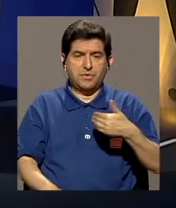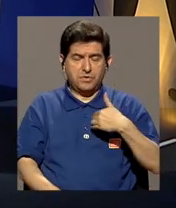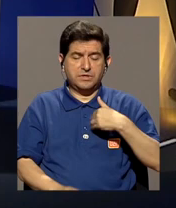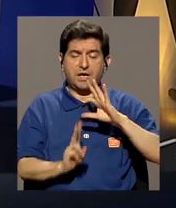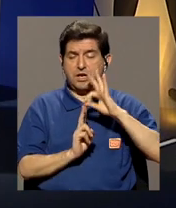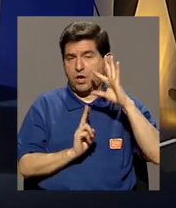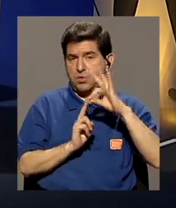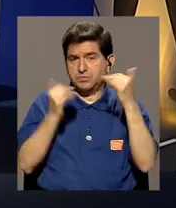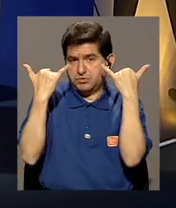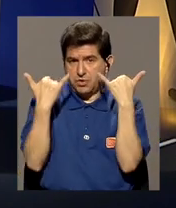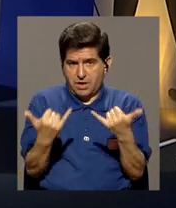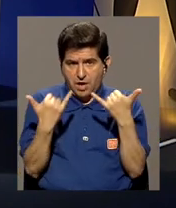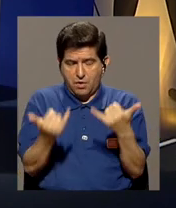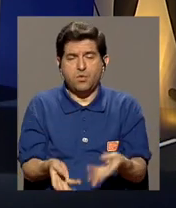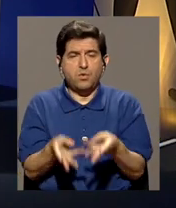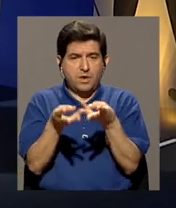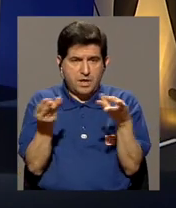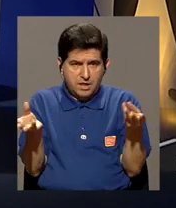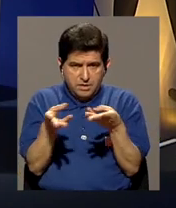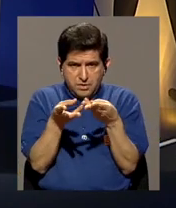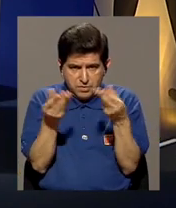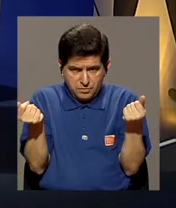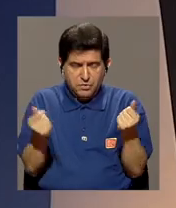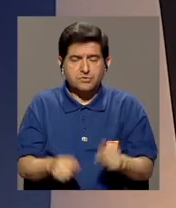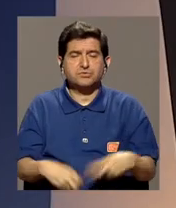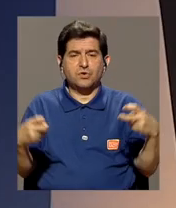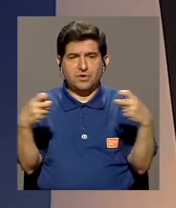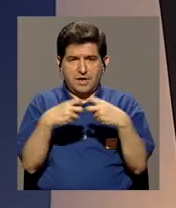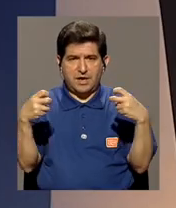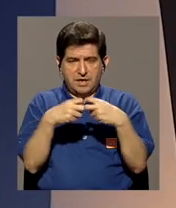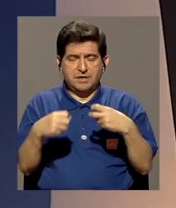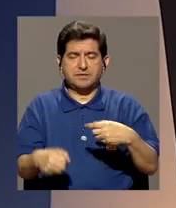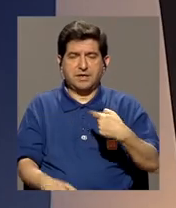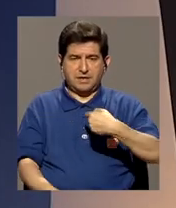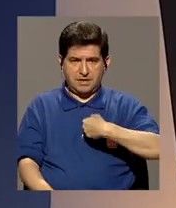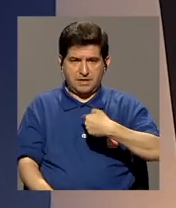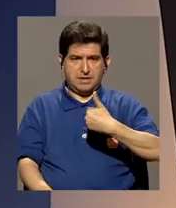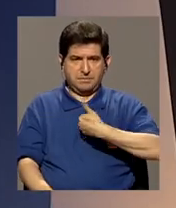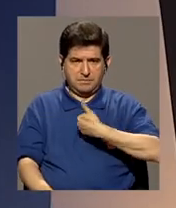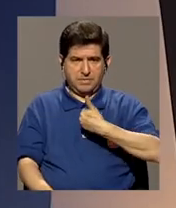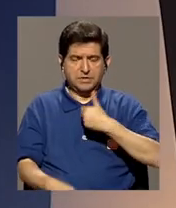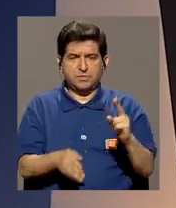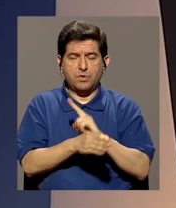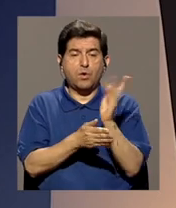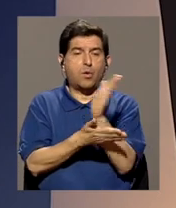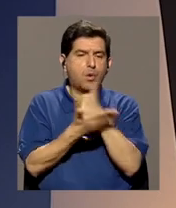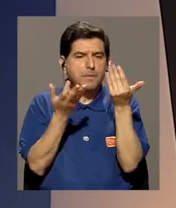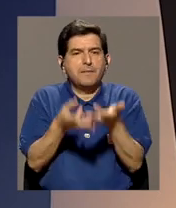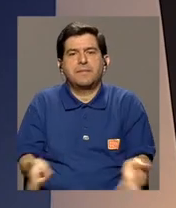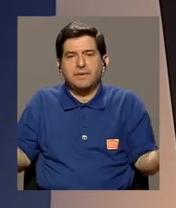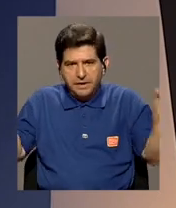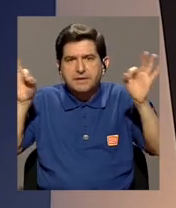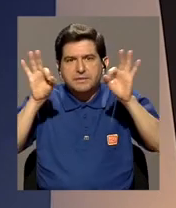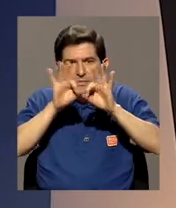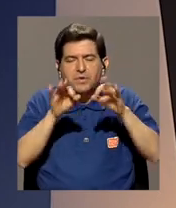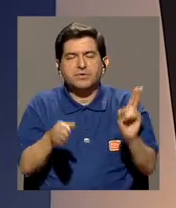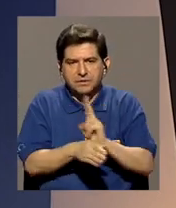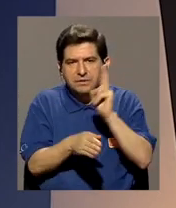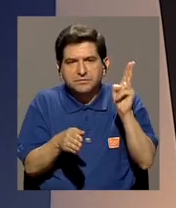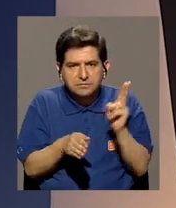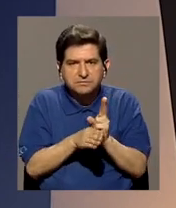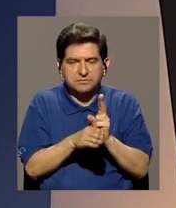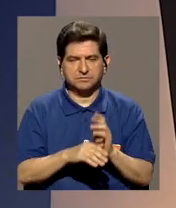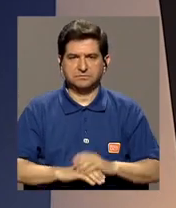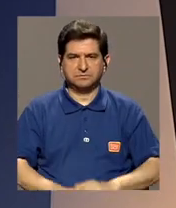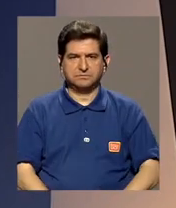tiene la opción ahora de generar la electricidad que consume o parte importante de la electricidad que